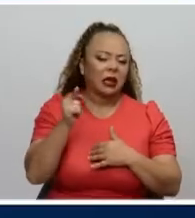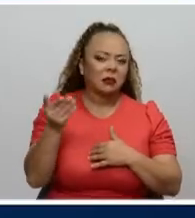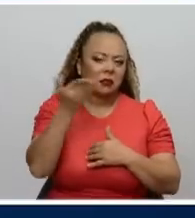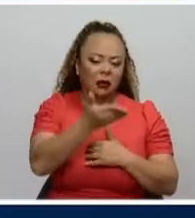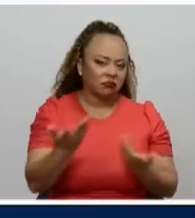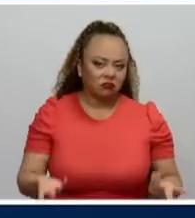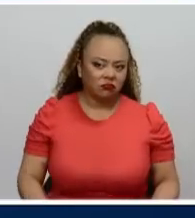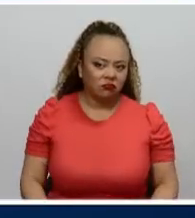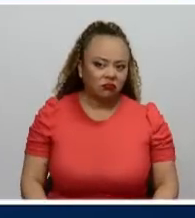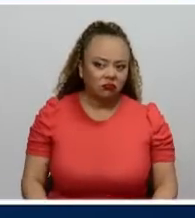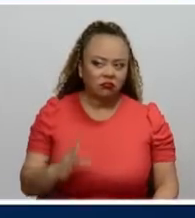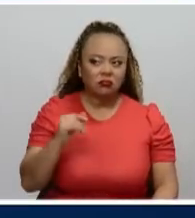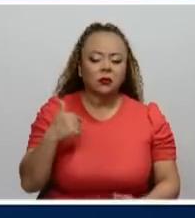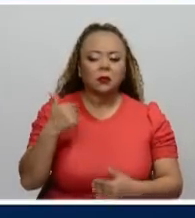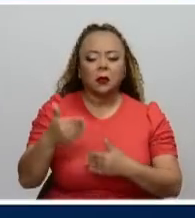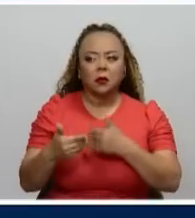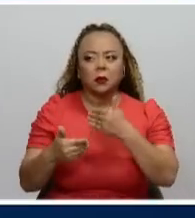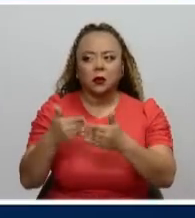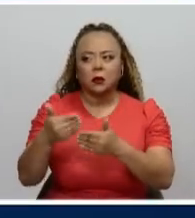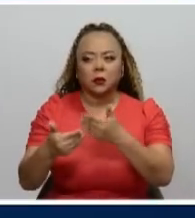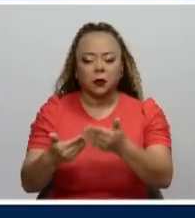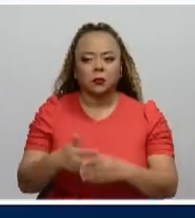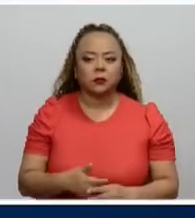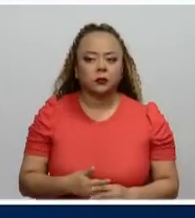y viene poquito a poco verdad